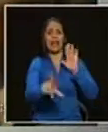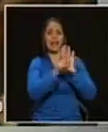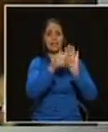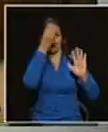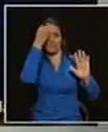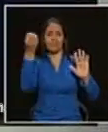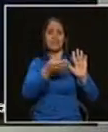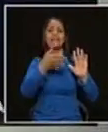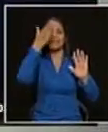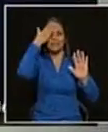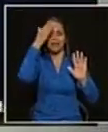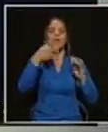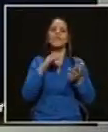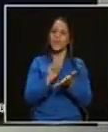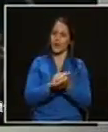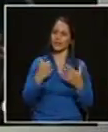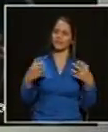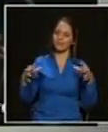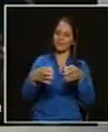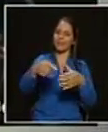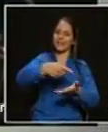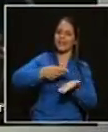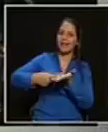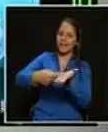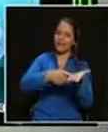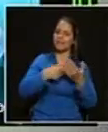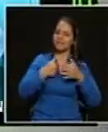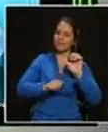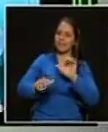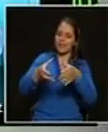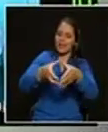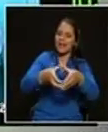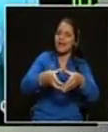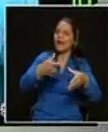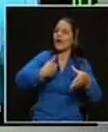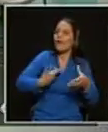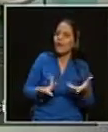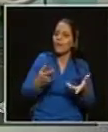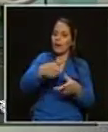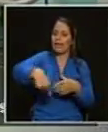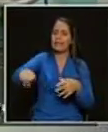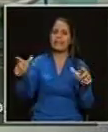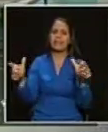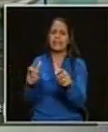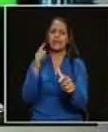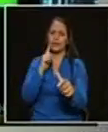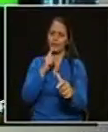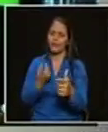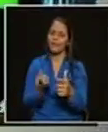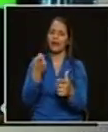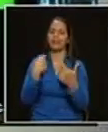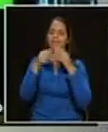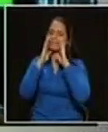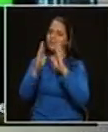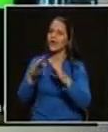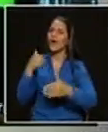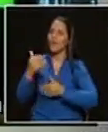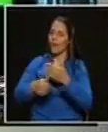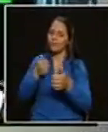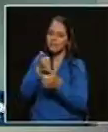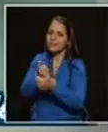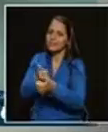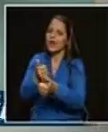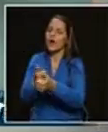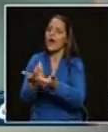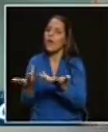sorda. Por esa razón, el Comité Defensor del Televidente, consciente de las necesidades de dicha población, la sigue de cerca y se preocupa para que encuentren la